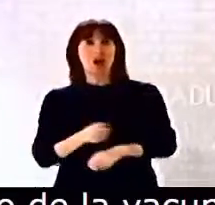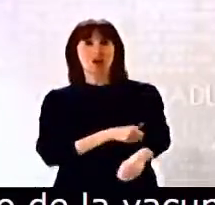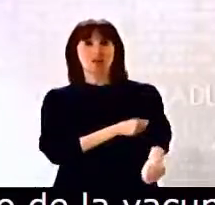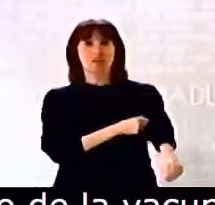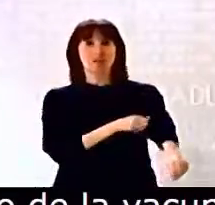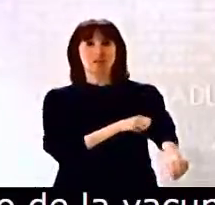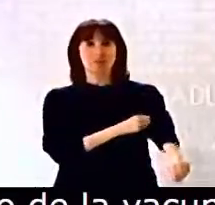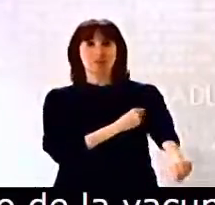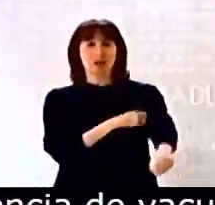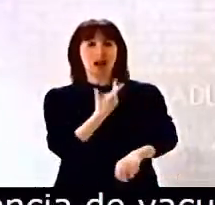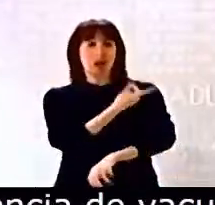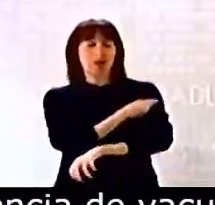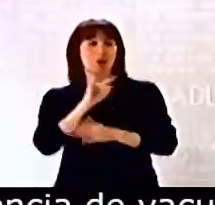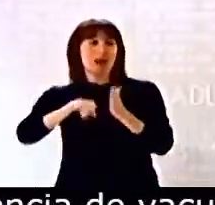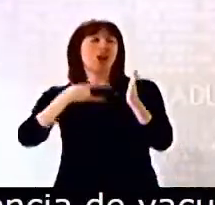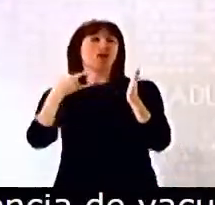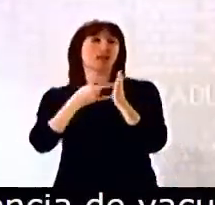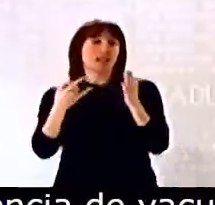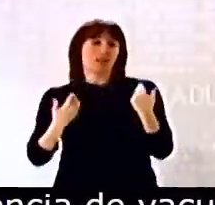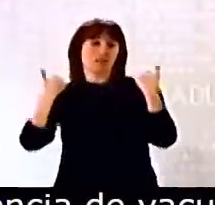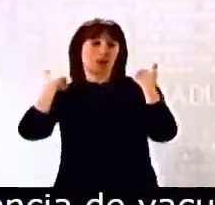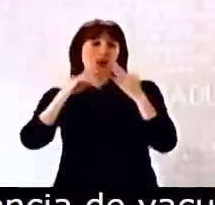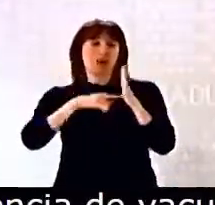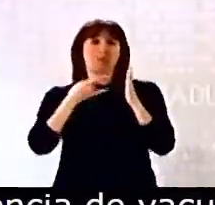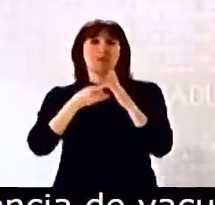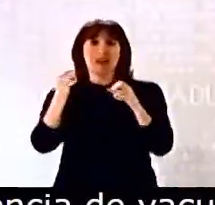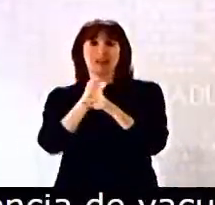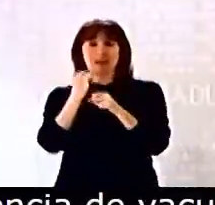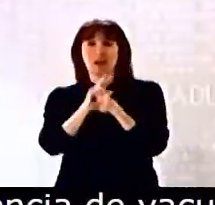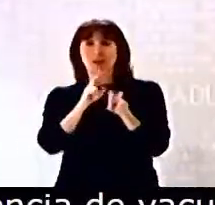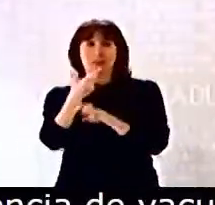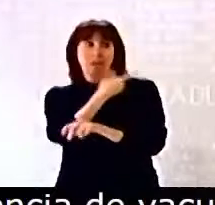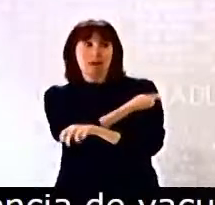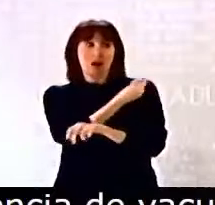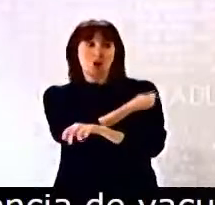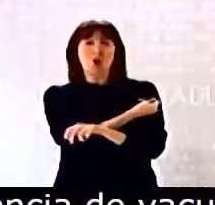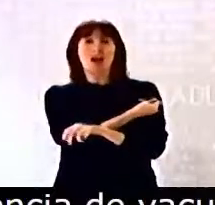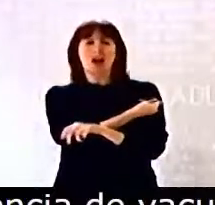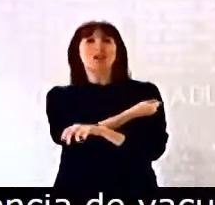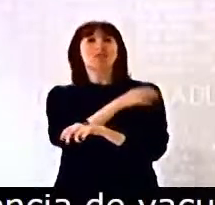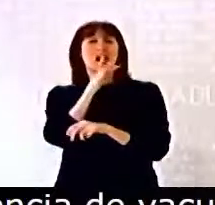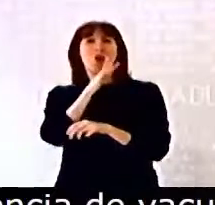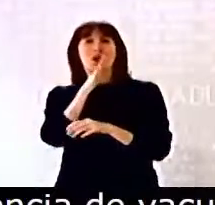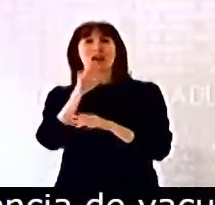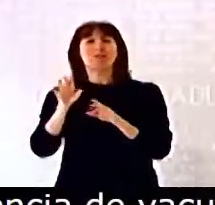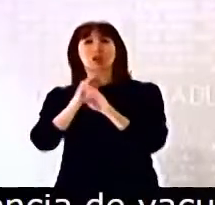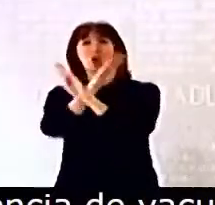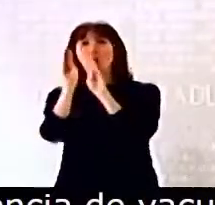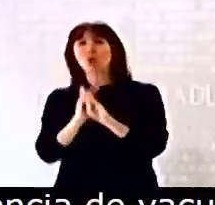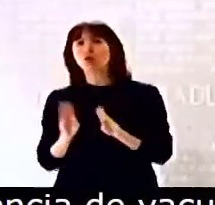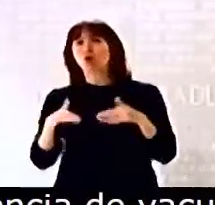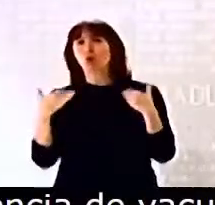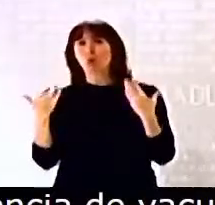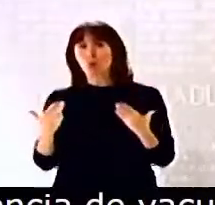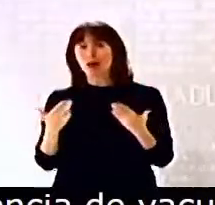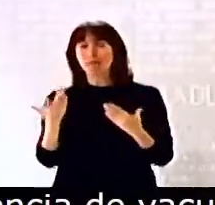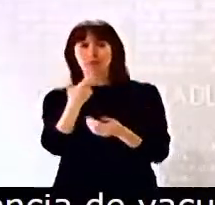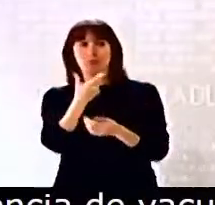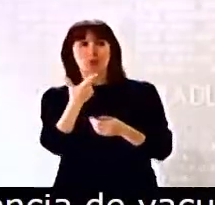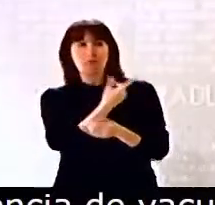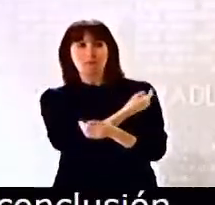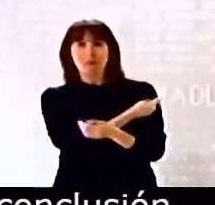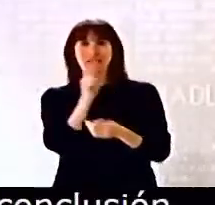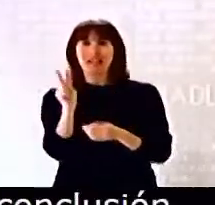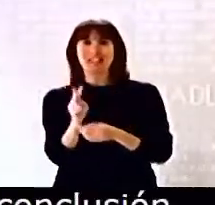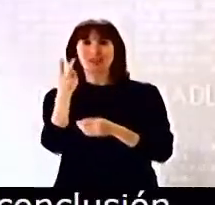en estas cosas, los técnicos que trabajan en la ponencia de vacunas, han llegado a la conclusión de cuándo se debe administrar